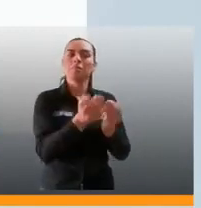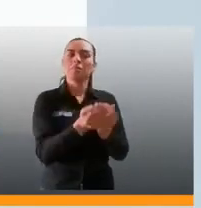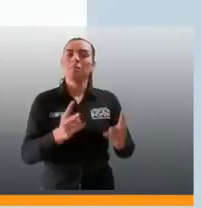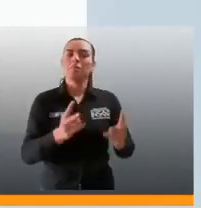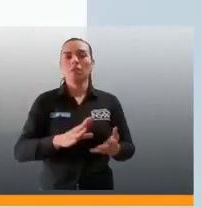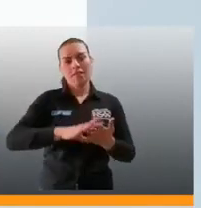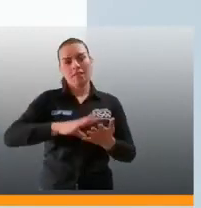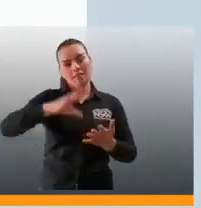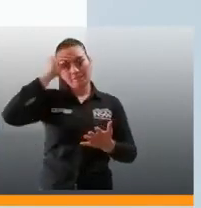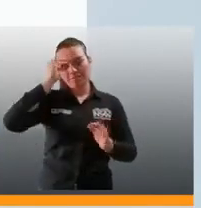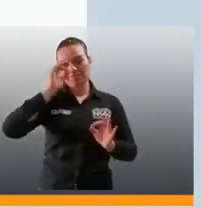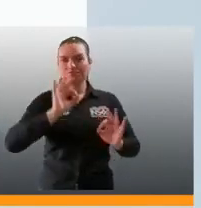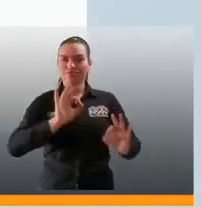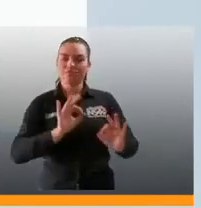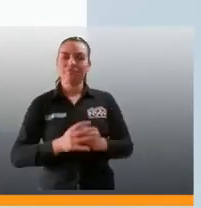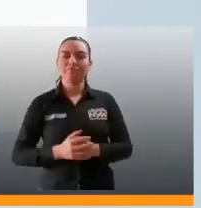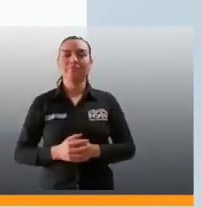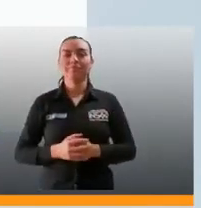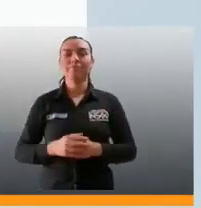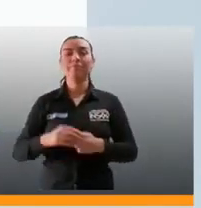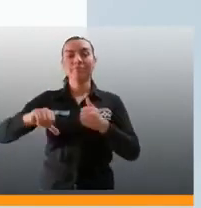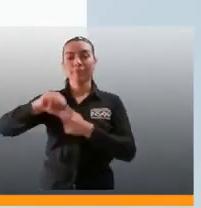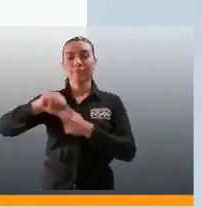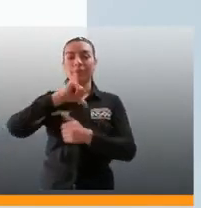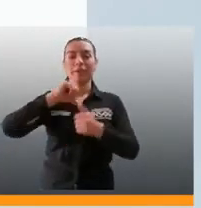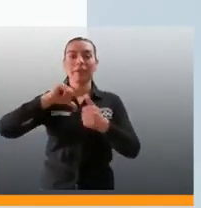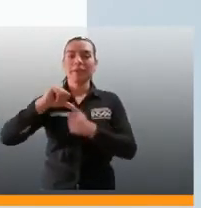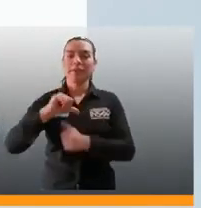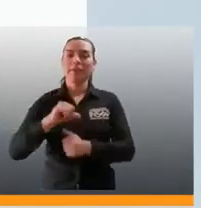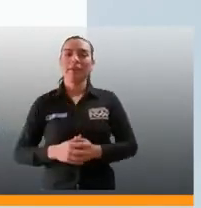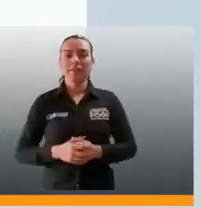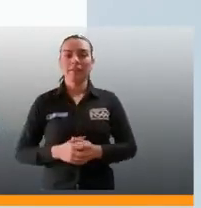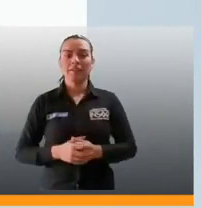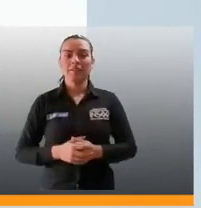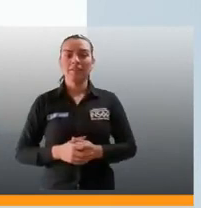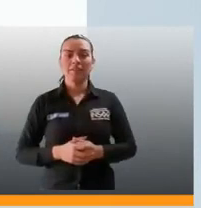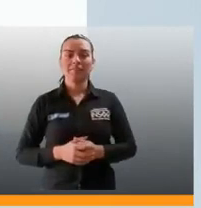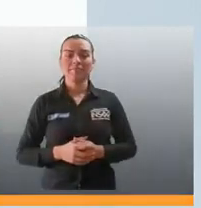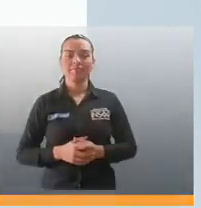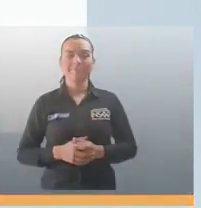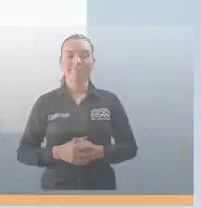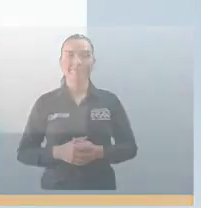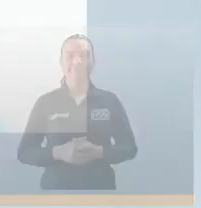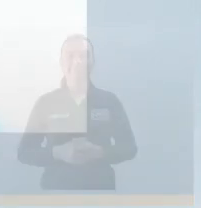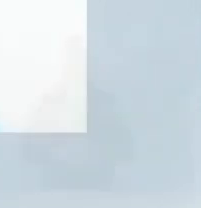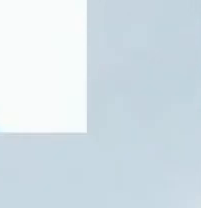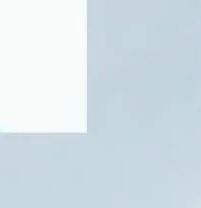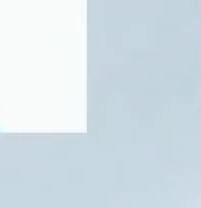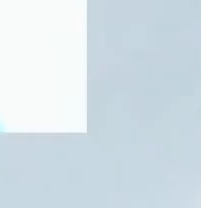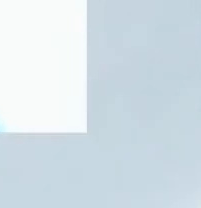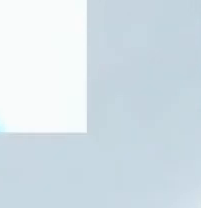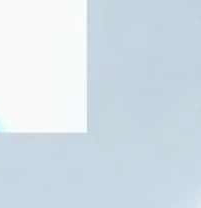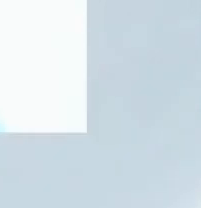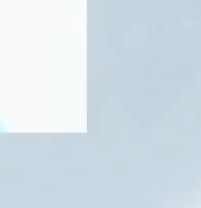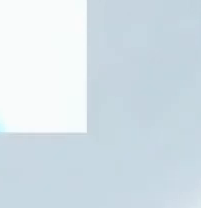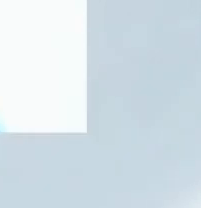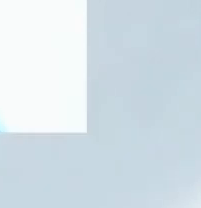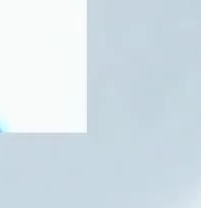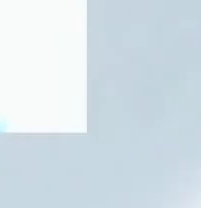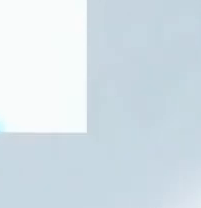Y acá pues, siempre le recuerdo a mis colegas que, y creo que esto, este momento lo reivindica, es